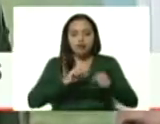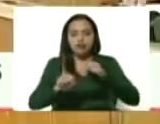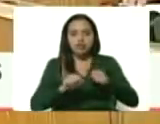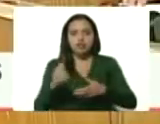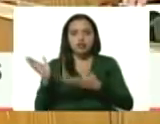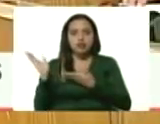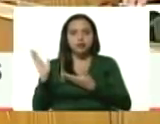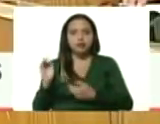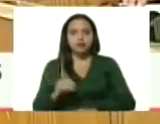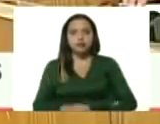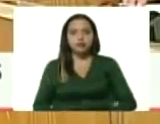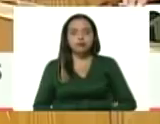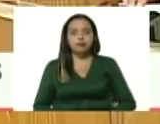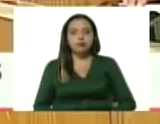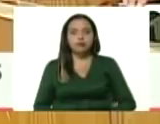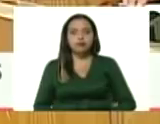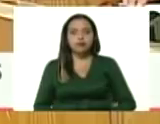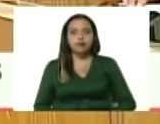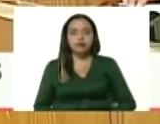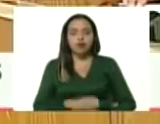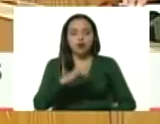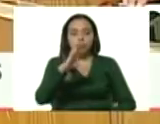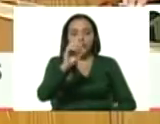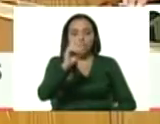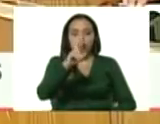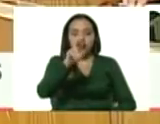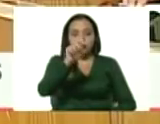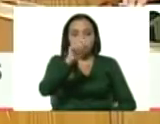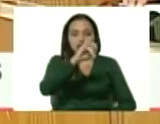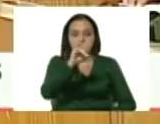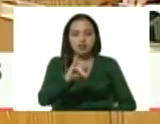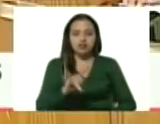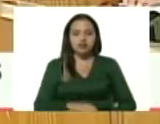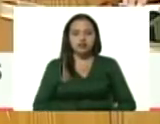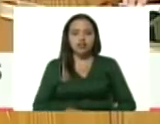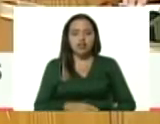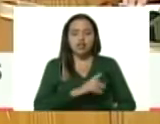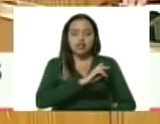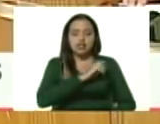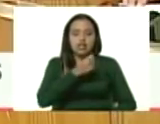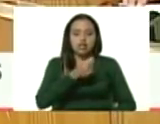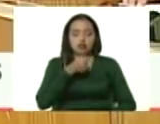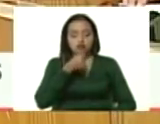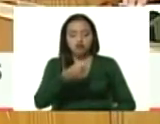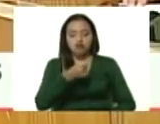El general de división Oscar Enrique Cortés Silva, director de medios de milicia.